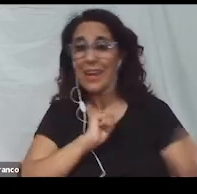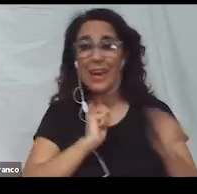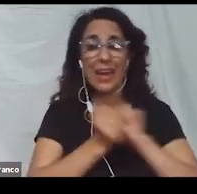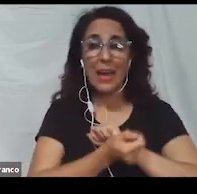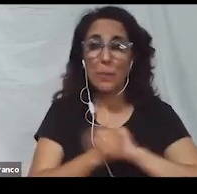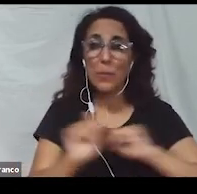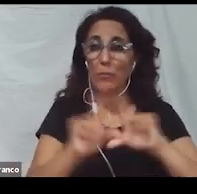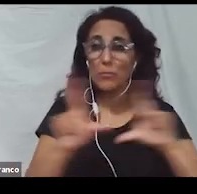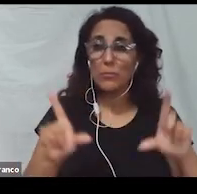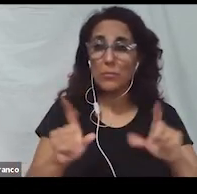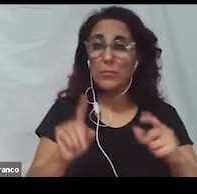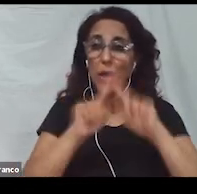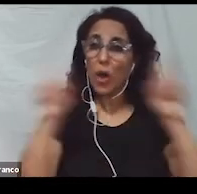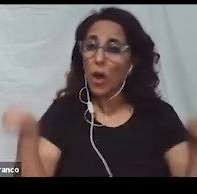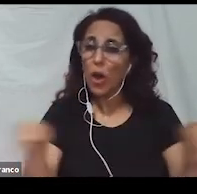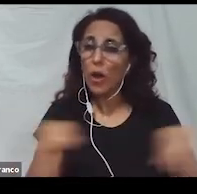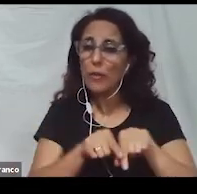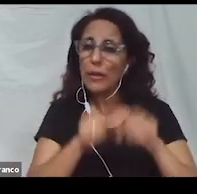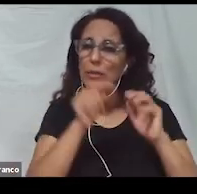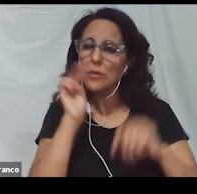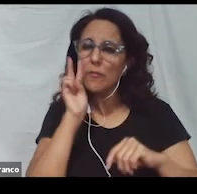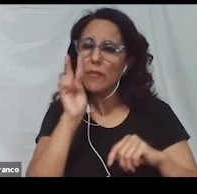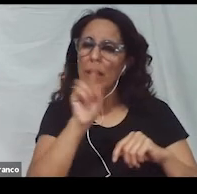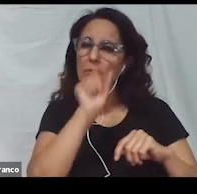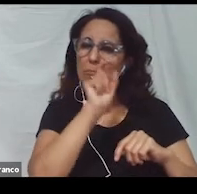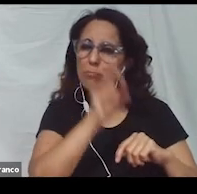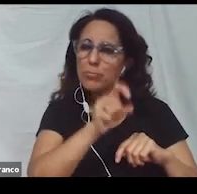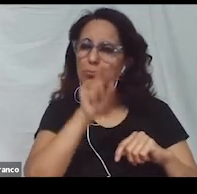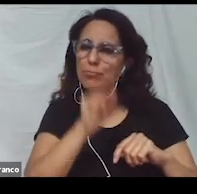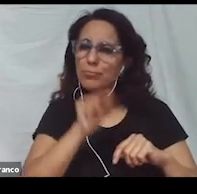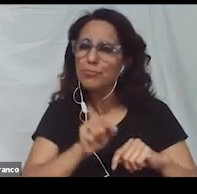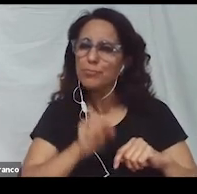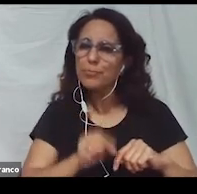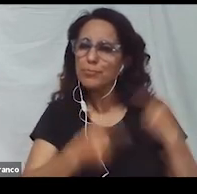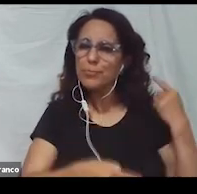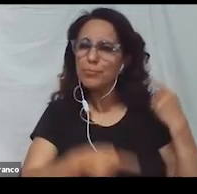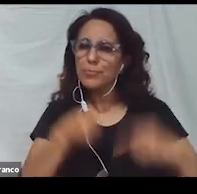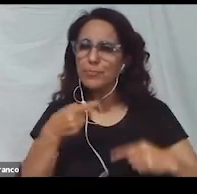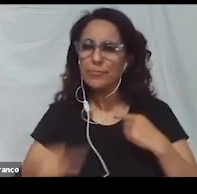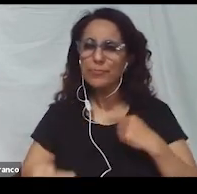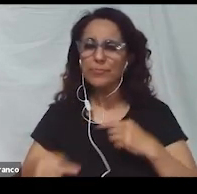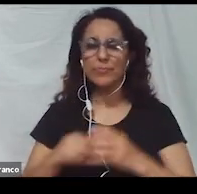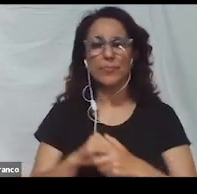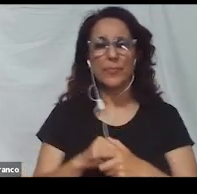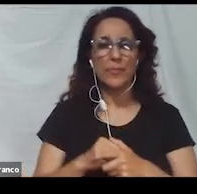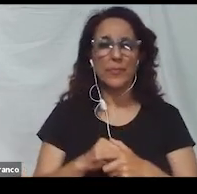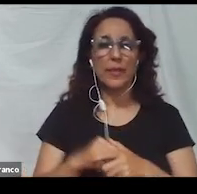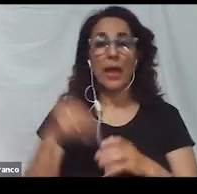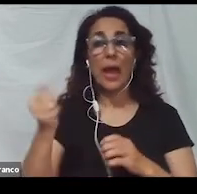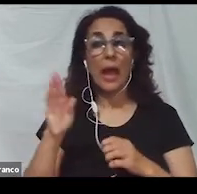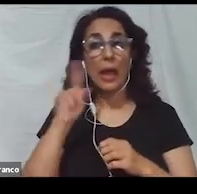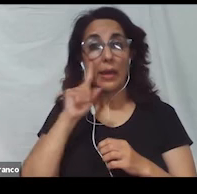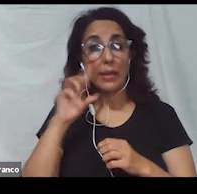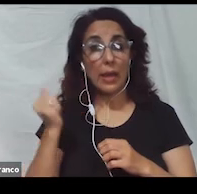ese cambio de contexto al ver los distintos ítems de nuestro menú. Y acá viene a ayudarnos